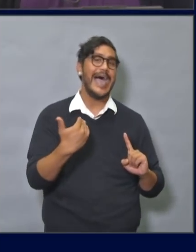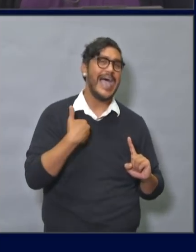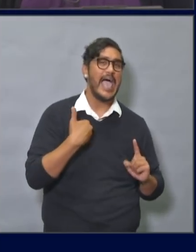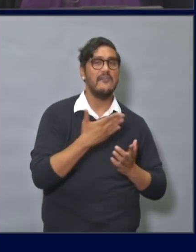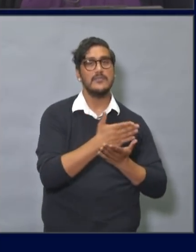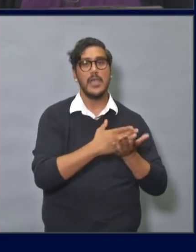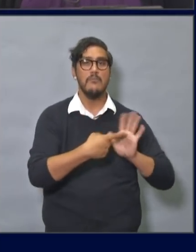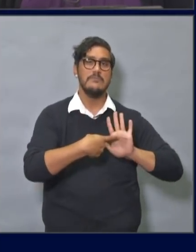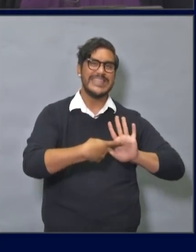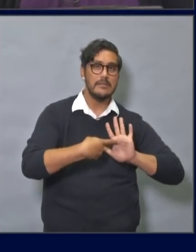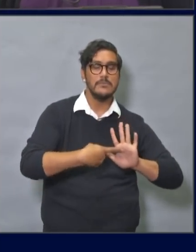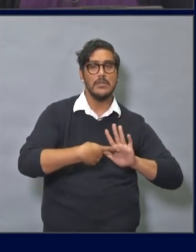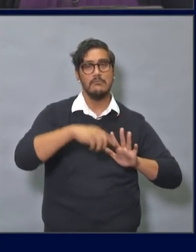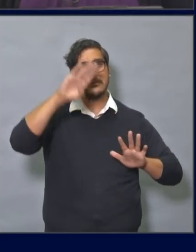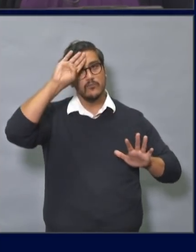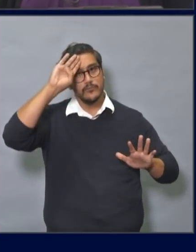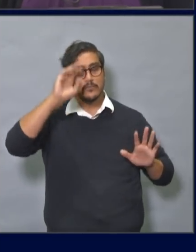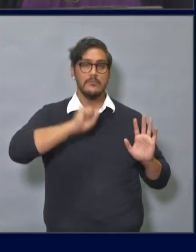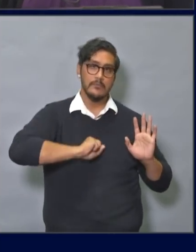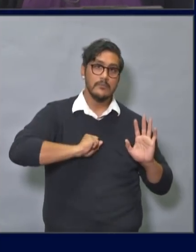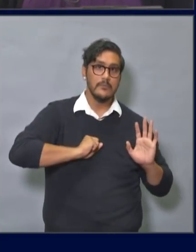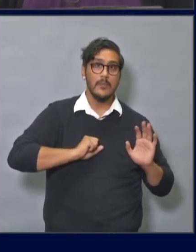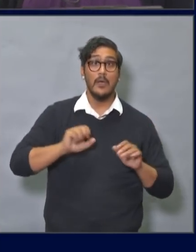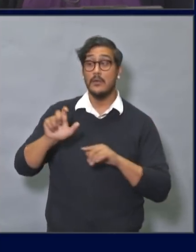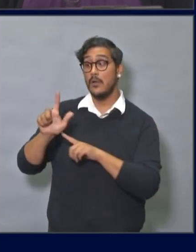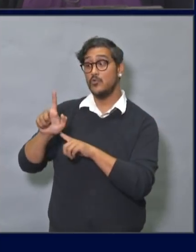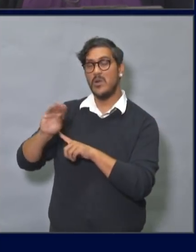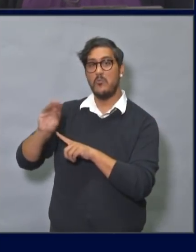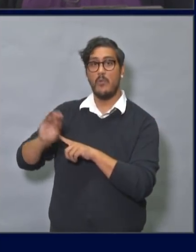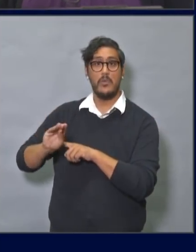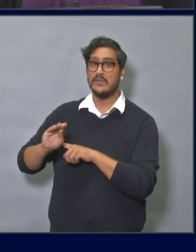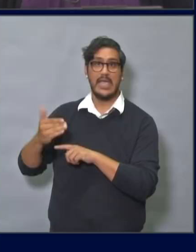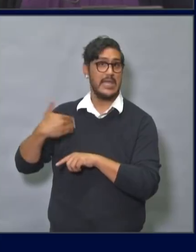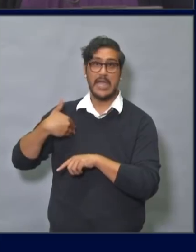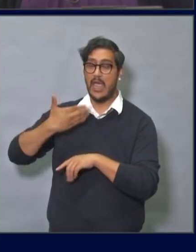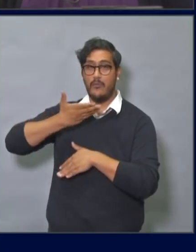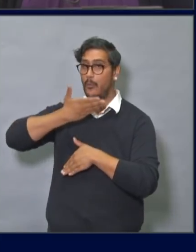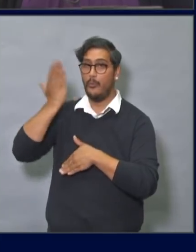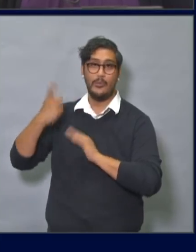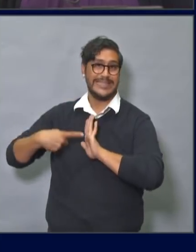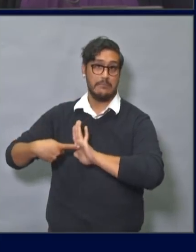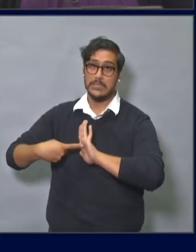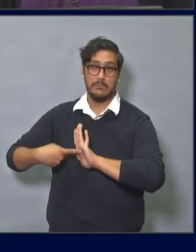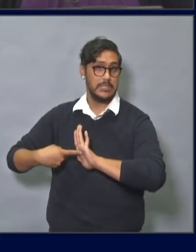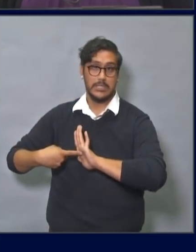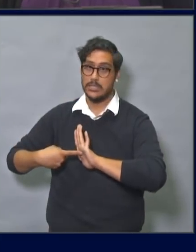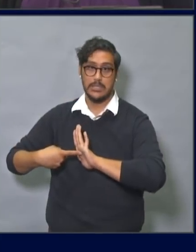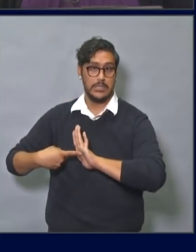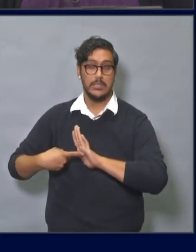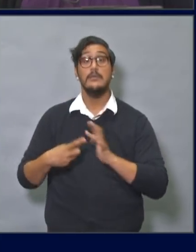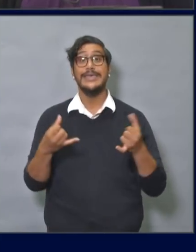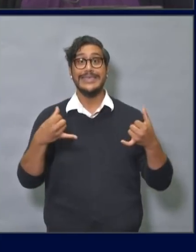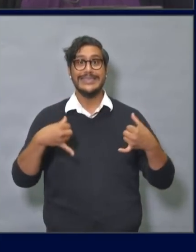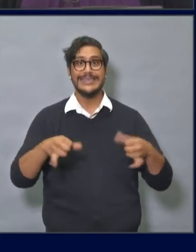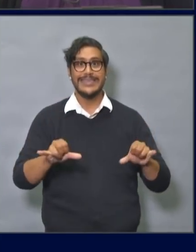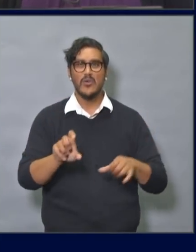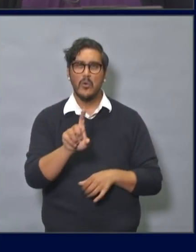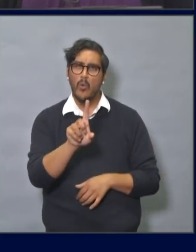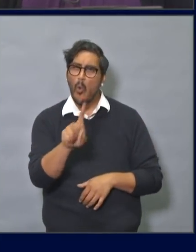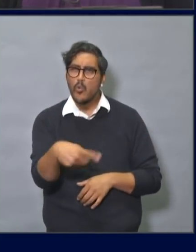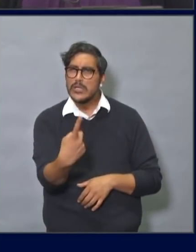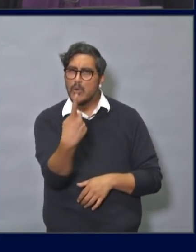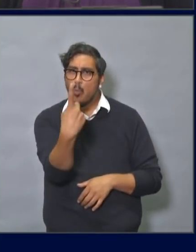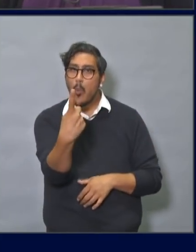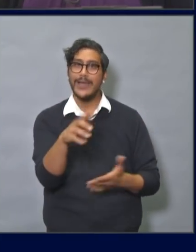al momento de hacerse la prueba y el 21% no tenía síntomas. Todavía reportamos solo un fallecimiento